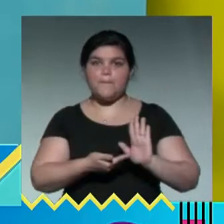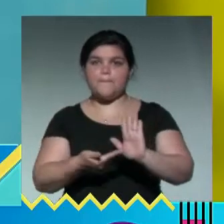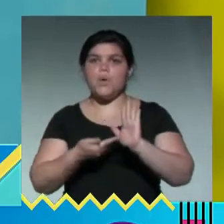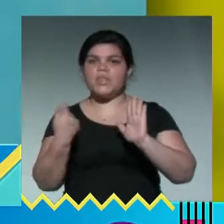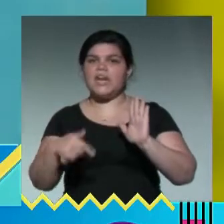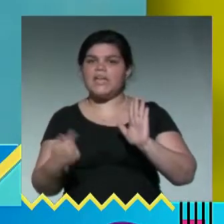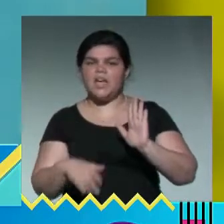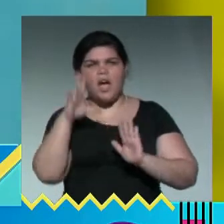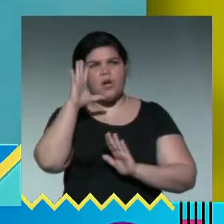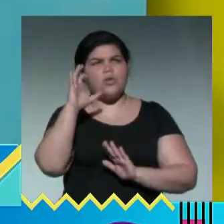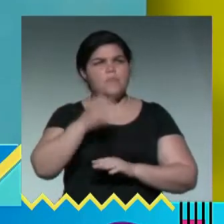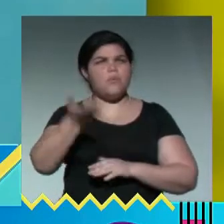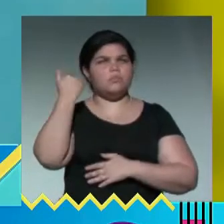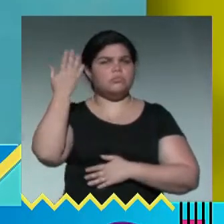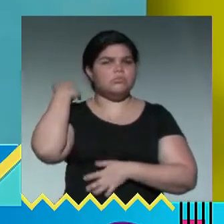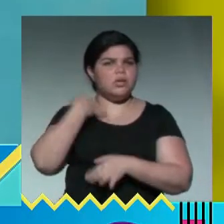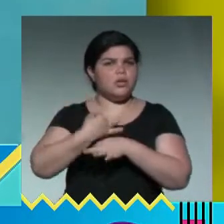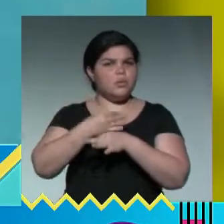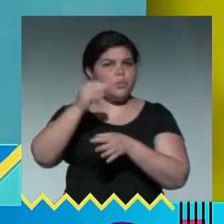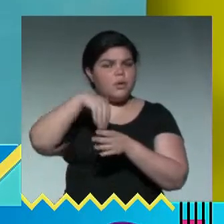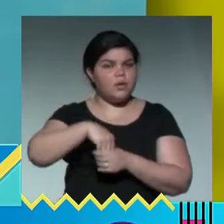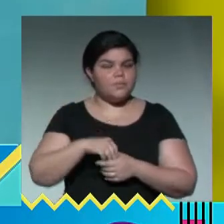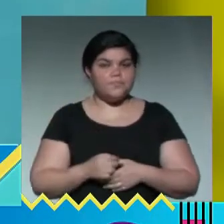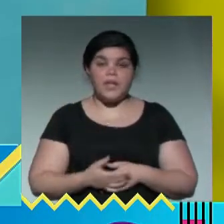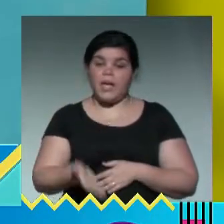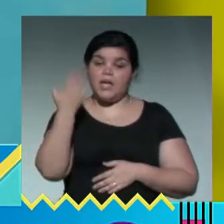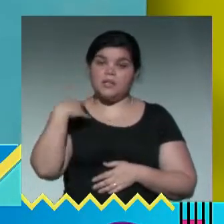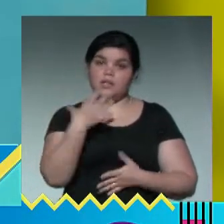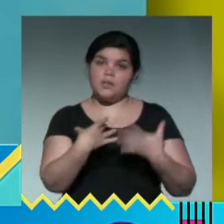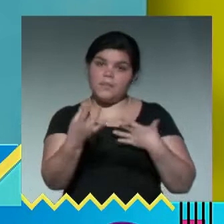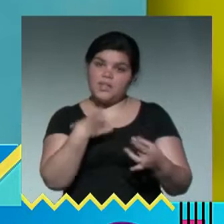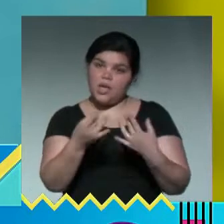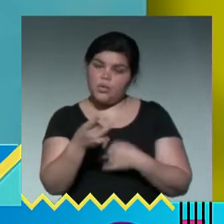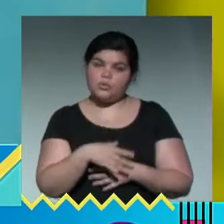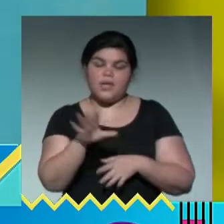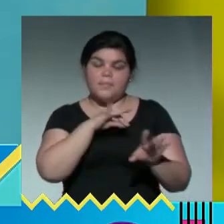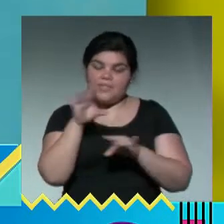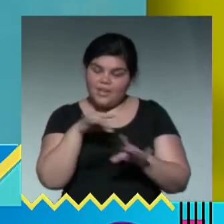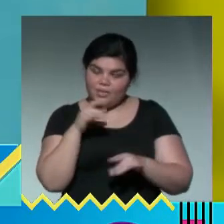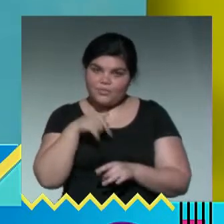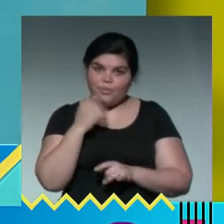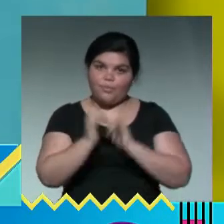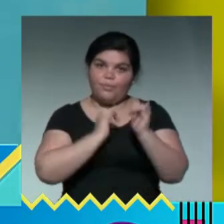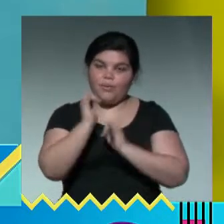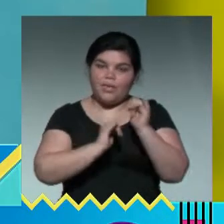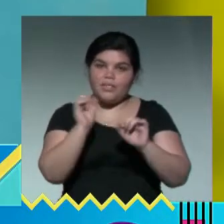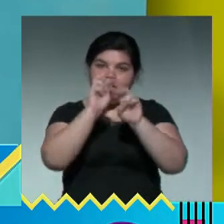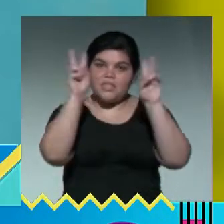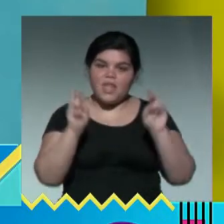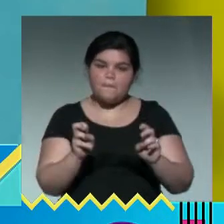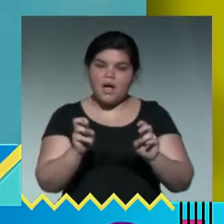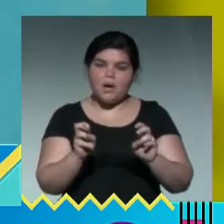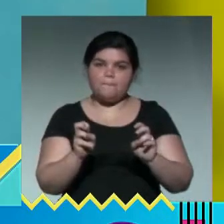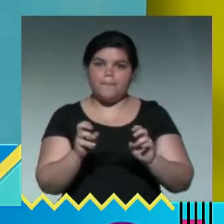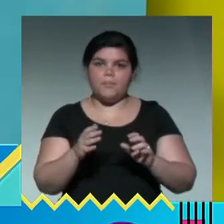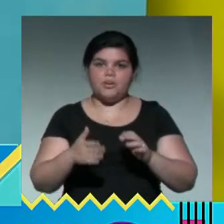vamos un poco a eso. Y recién nuestros invitados hablaban de la idea de progreso, ¿no? Bueno, justamente en muchos de esos